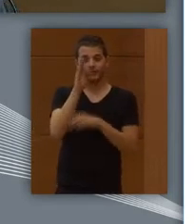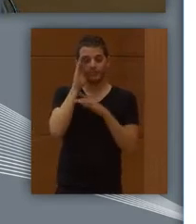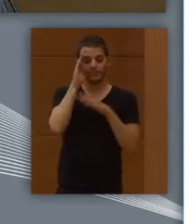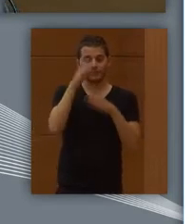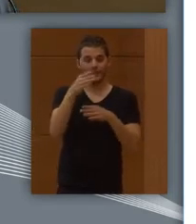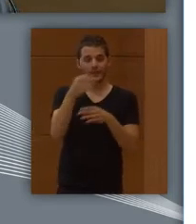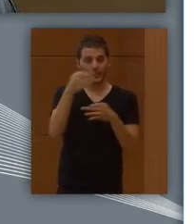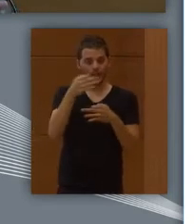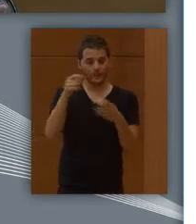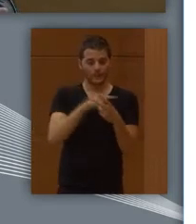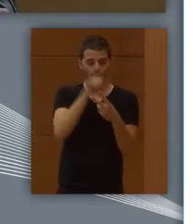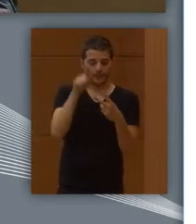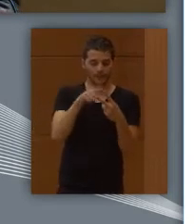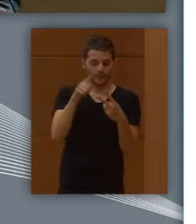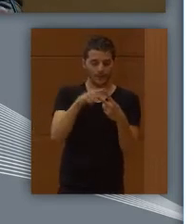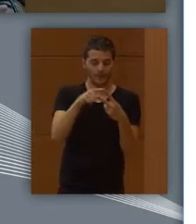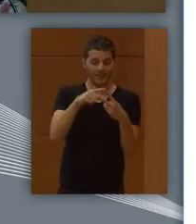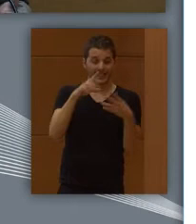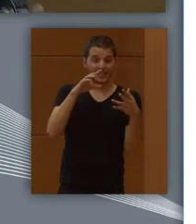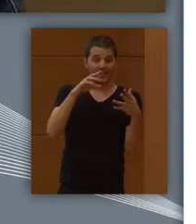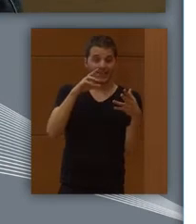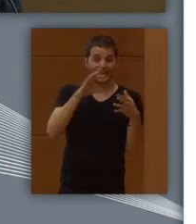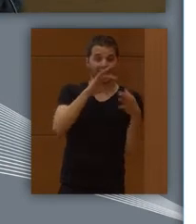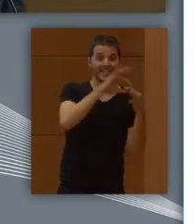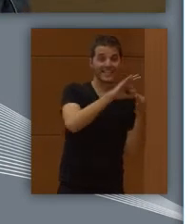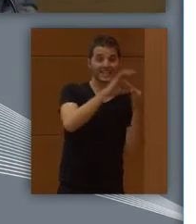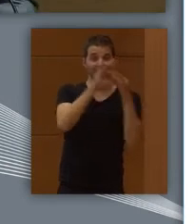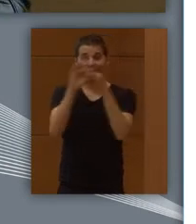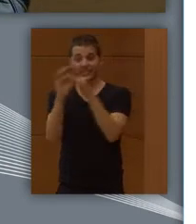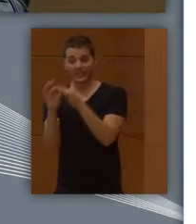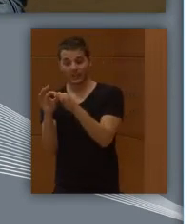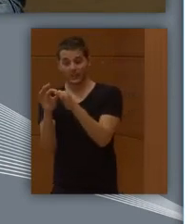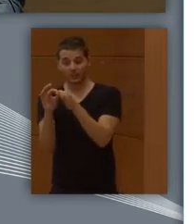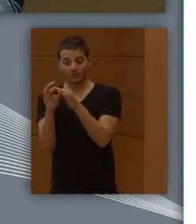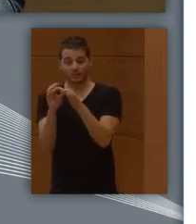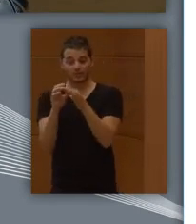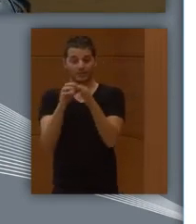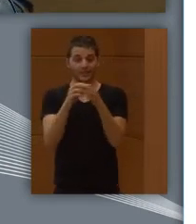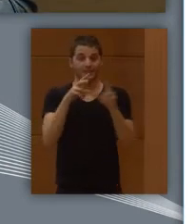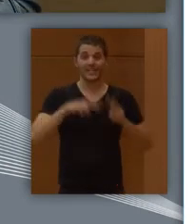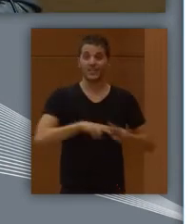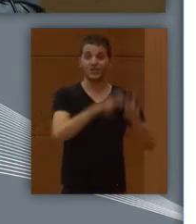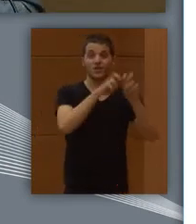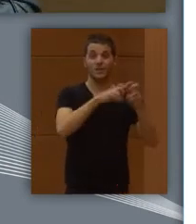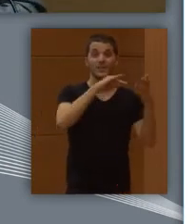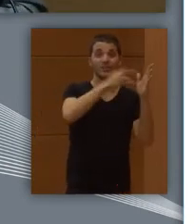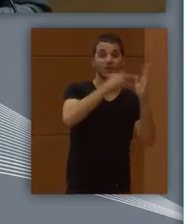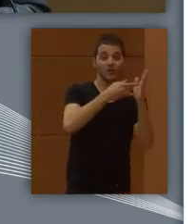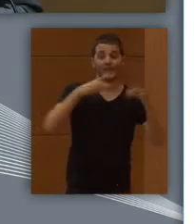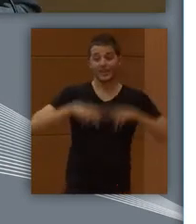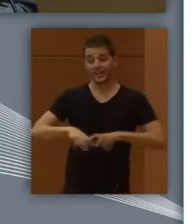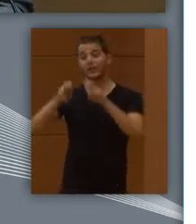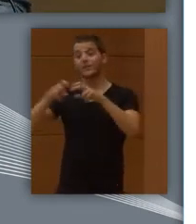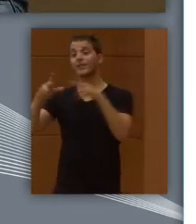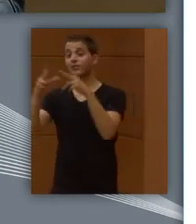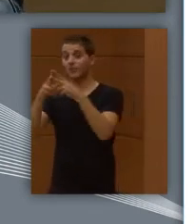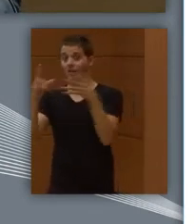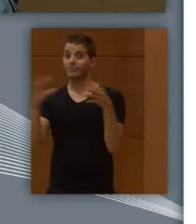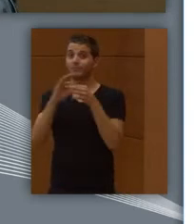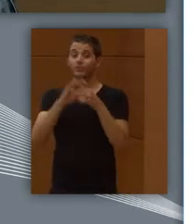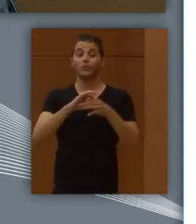rotundas, una sobre la relación entre innovación tecnológica e innovación social, y otra sobre el